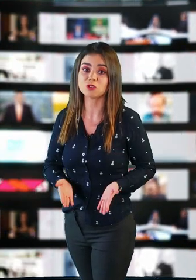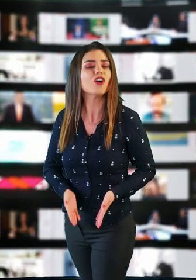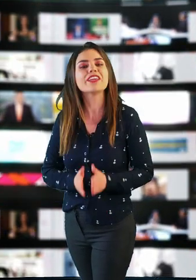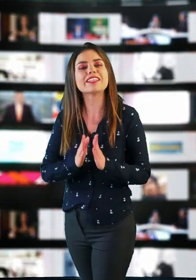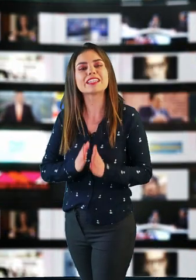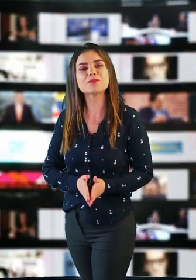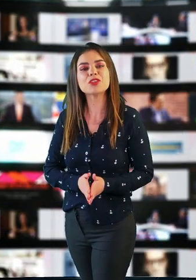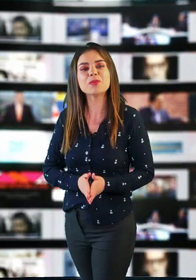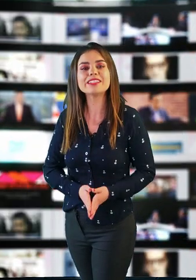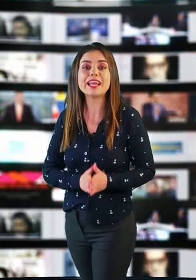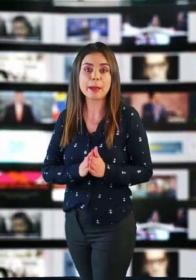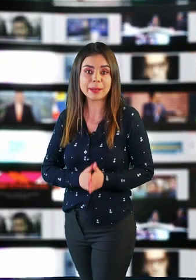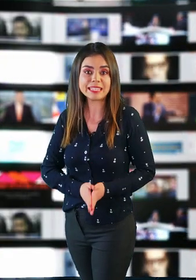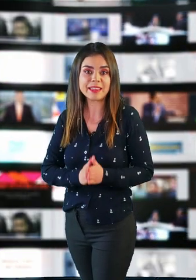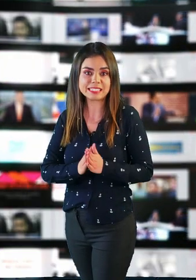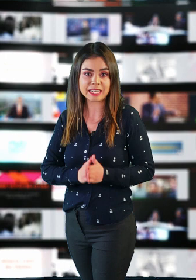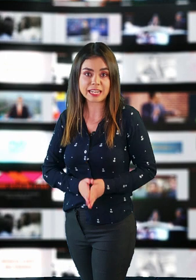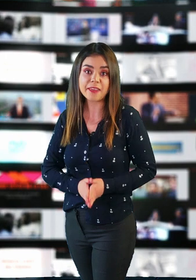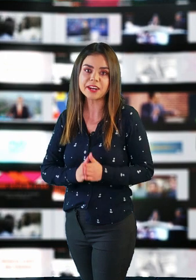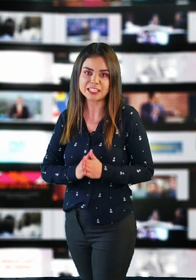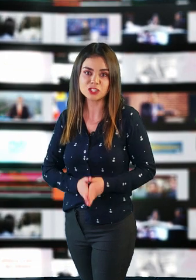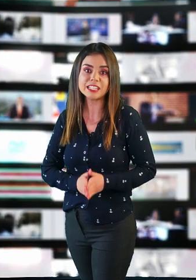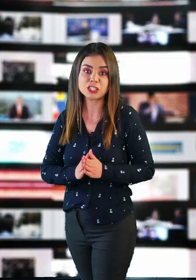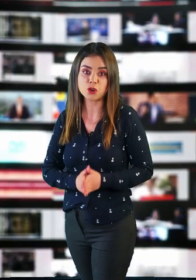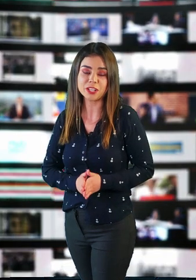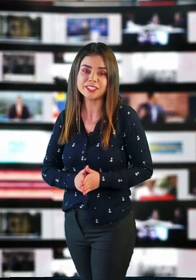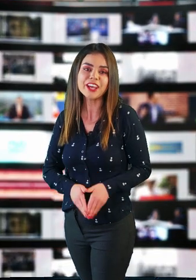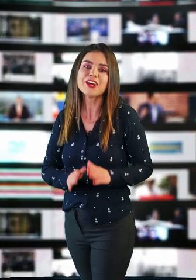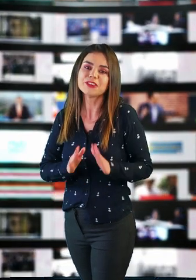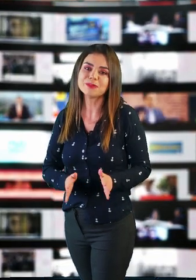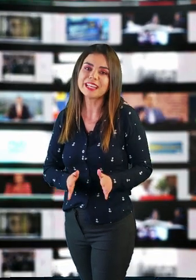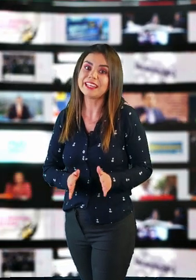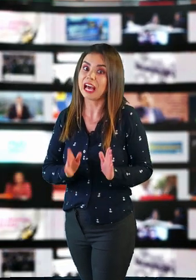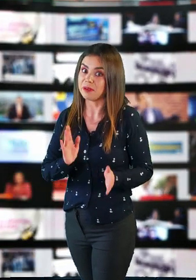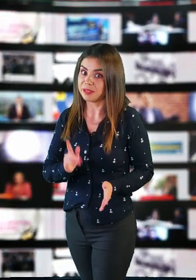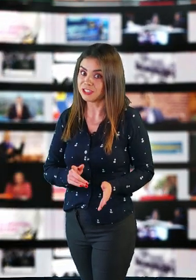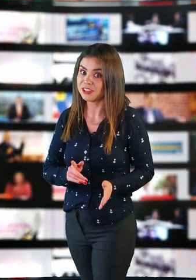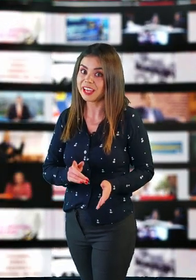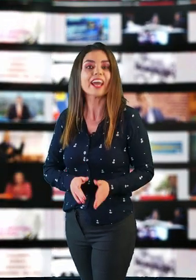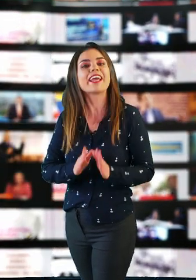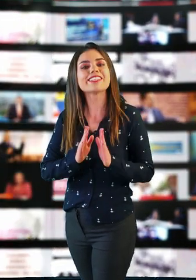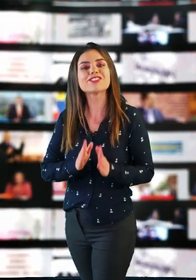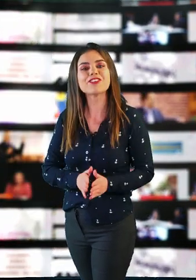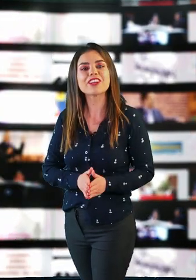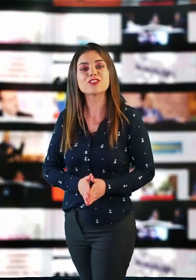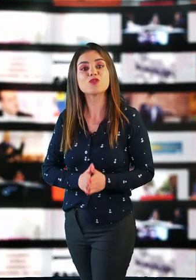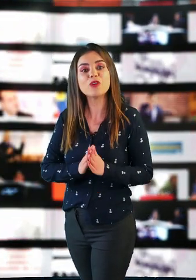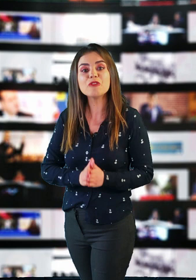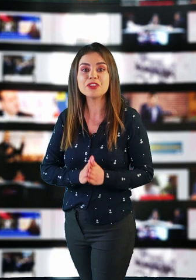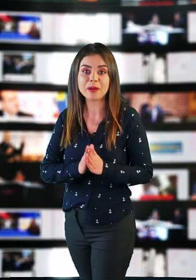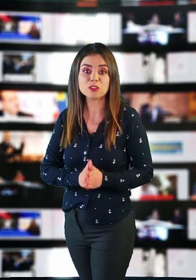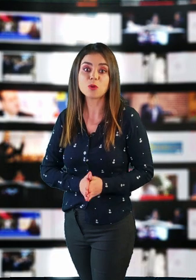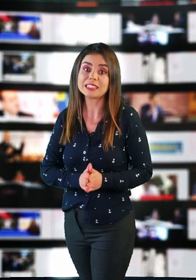contratos y están disponibles en la página de la Secretaría de Relaciones Exteriores. No obstante, cabe mencionar que estos